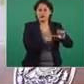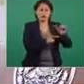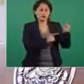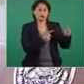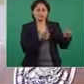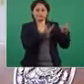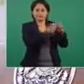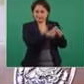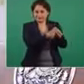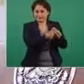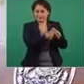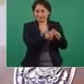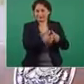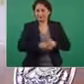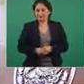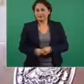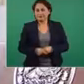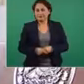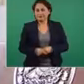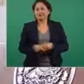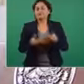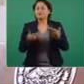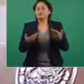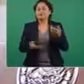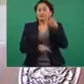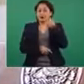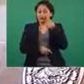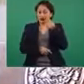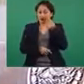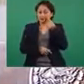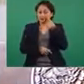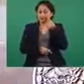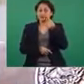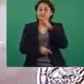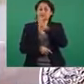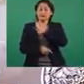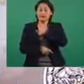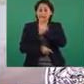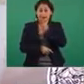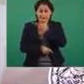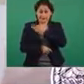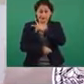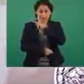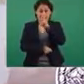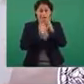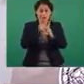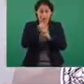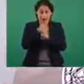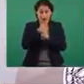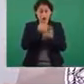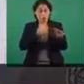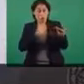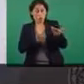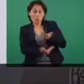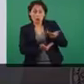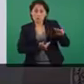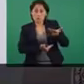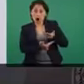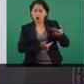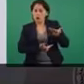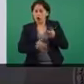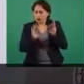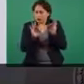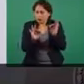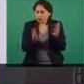España es nuestro segundo socio comercial. el